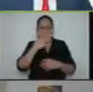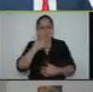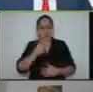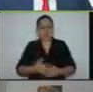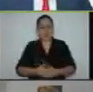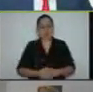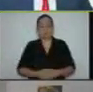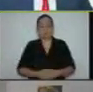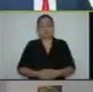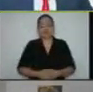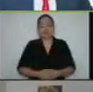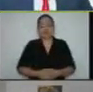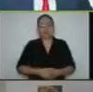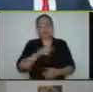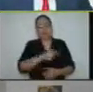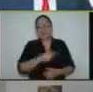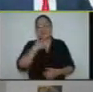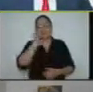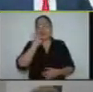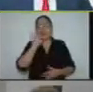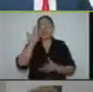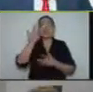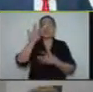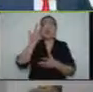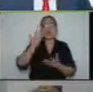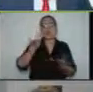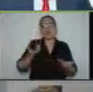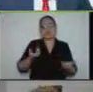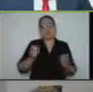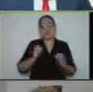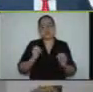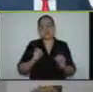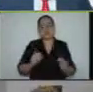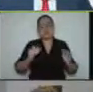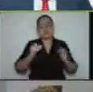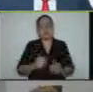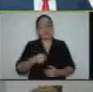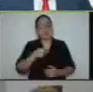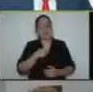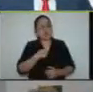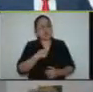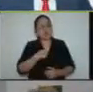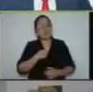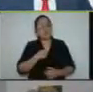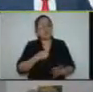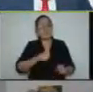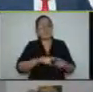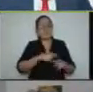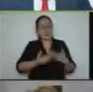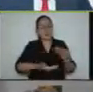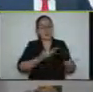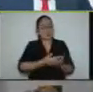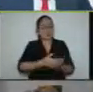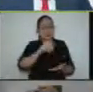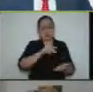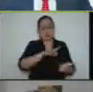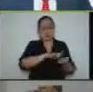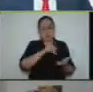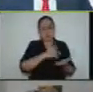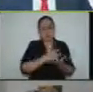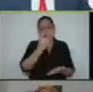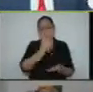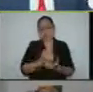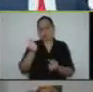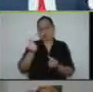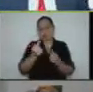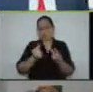o a una aspiración en específico, yo me apartaría de esta propuesta en relación, reitero y preciso,